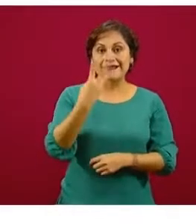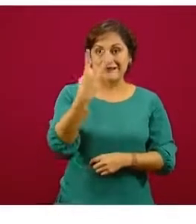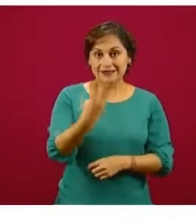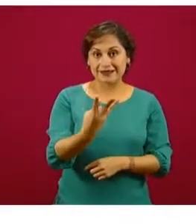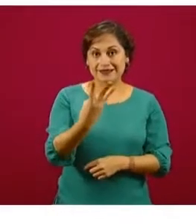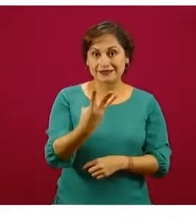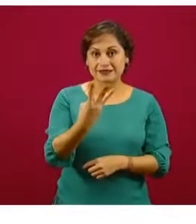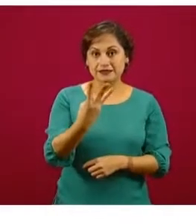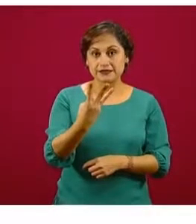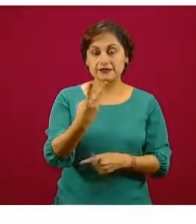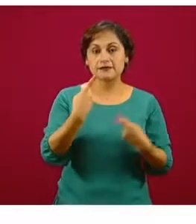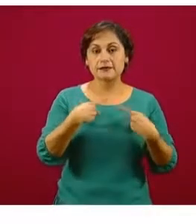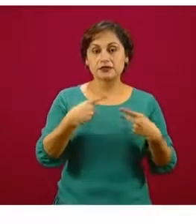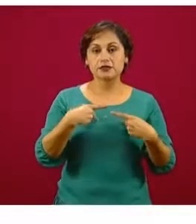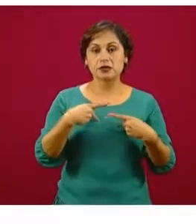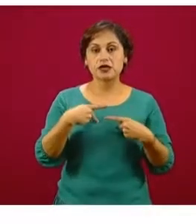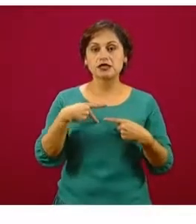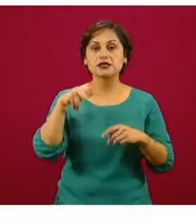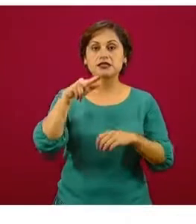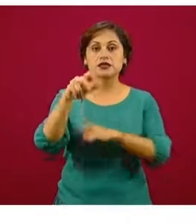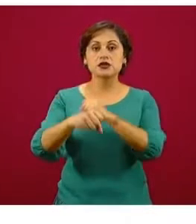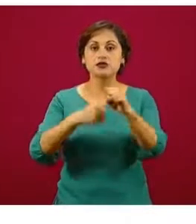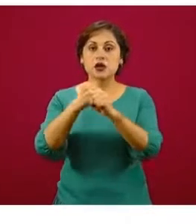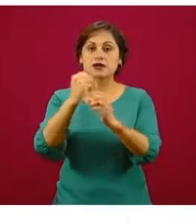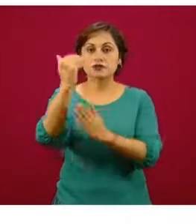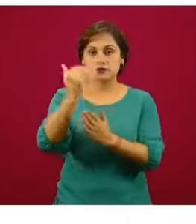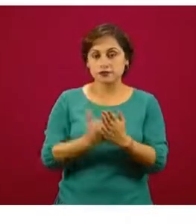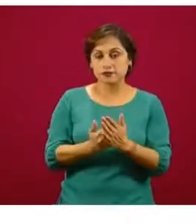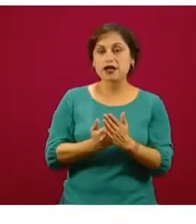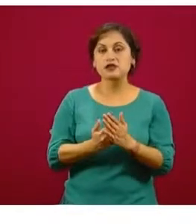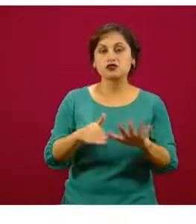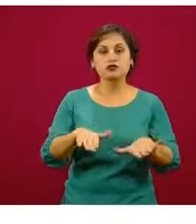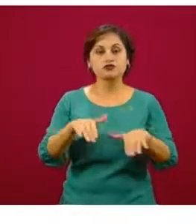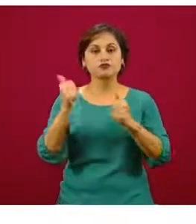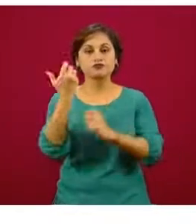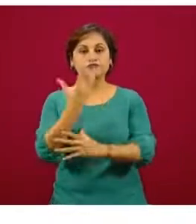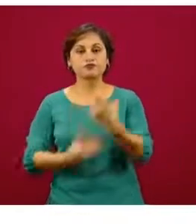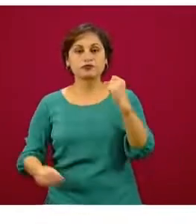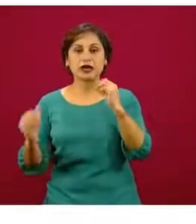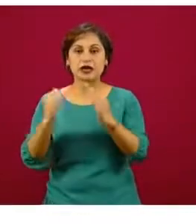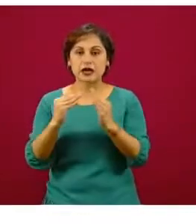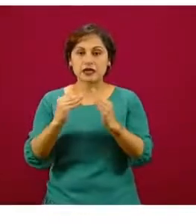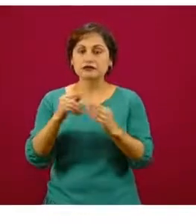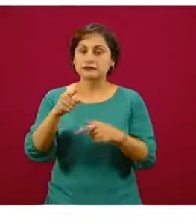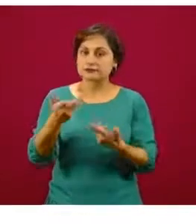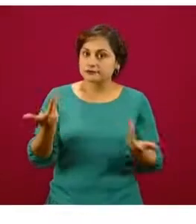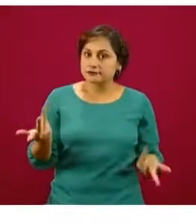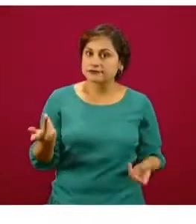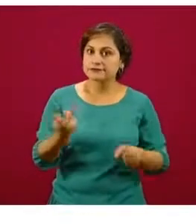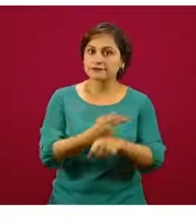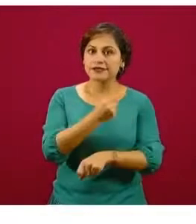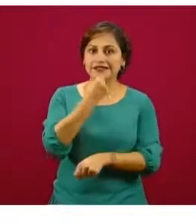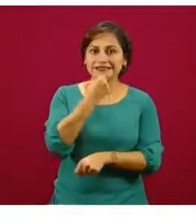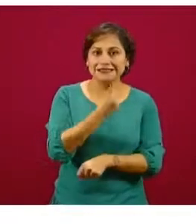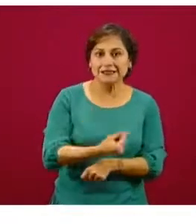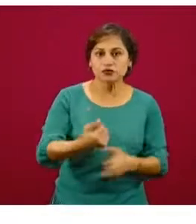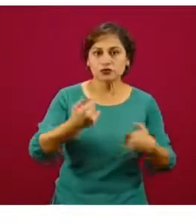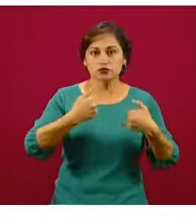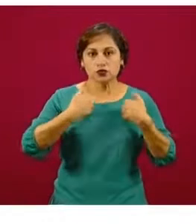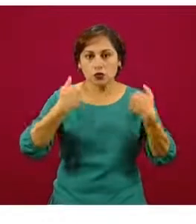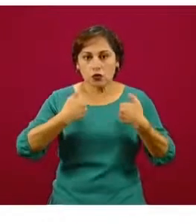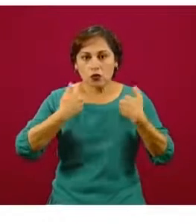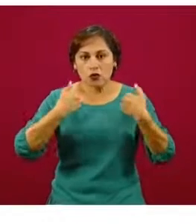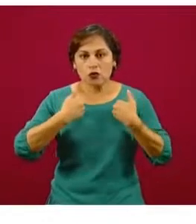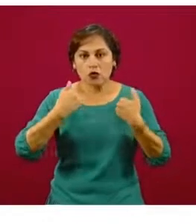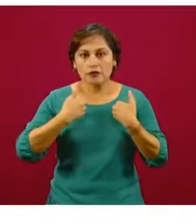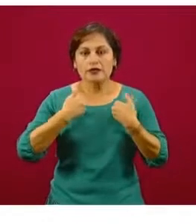antes de ser mayores de edad. Es decir, tenemos una población de niños, niñas y adolescentes que por rechazo y por no aceptación